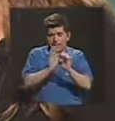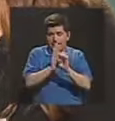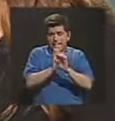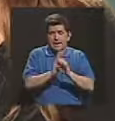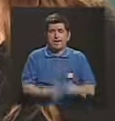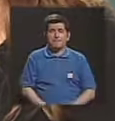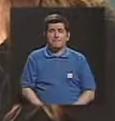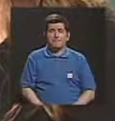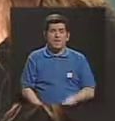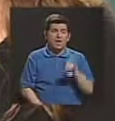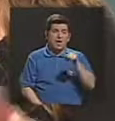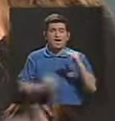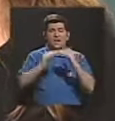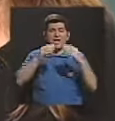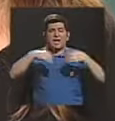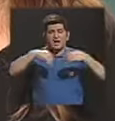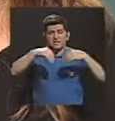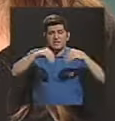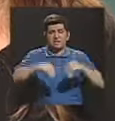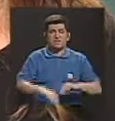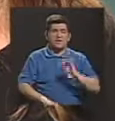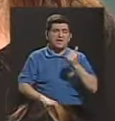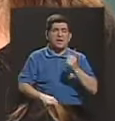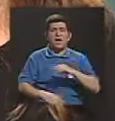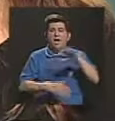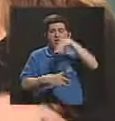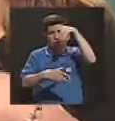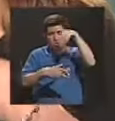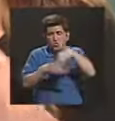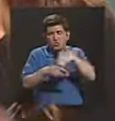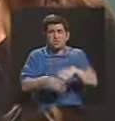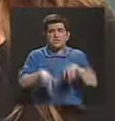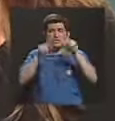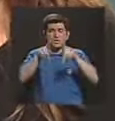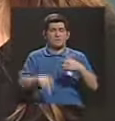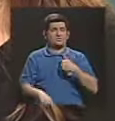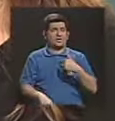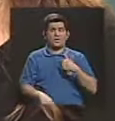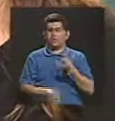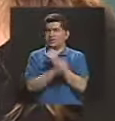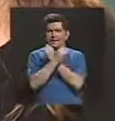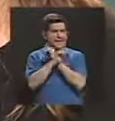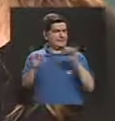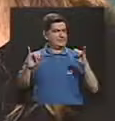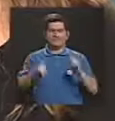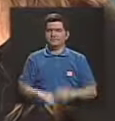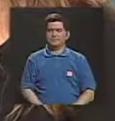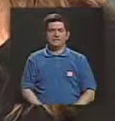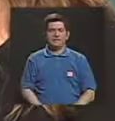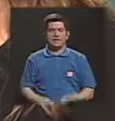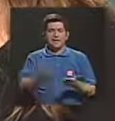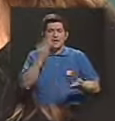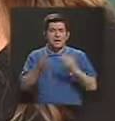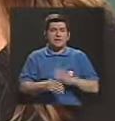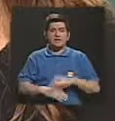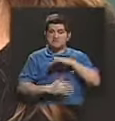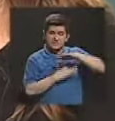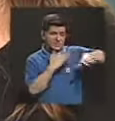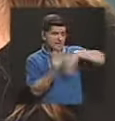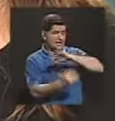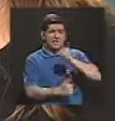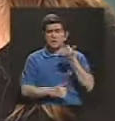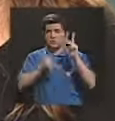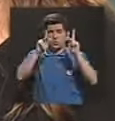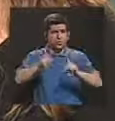solo vendemos su casa, la trasladamos a otro contexto donde ella pierde autonomía, pierde la interacción con